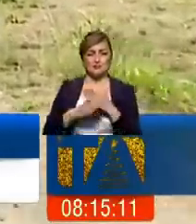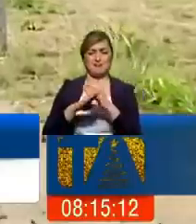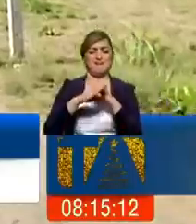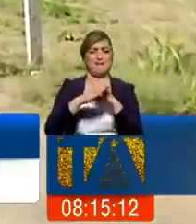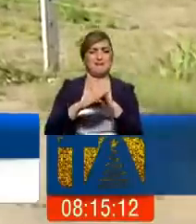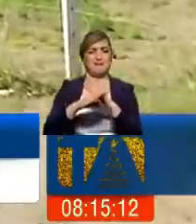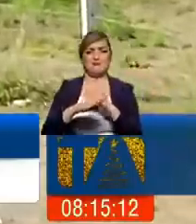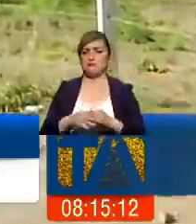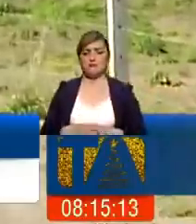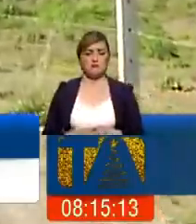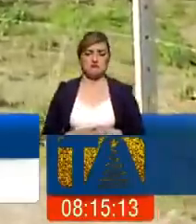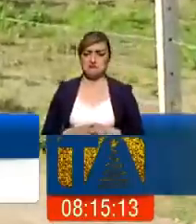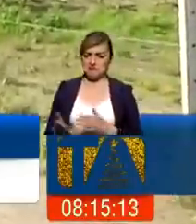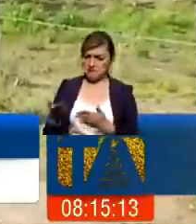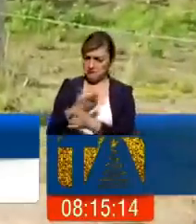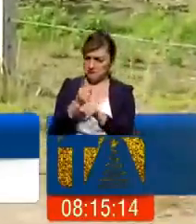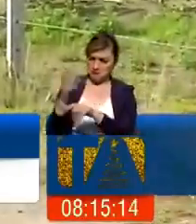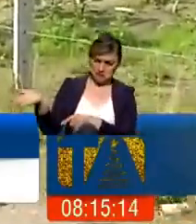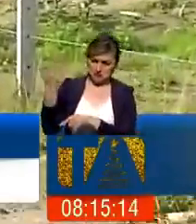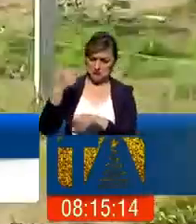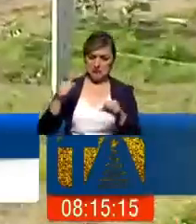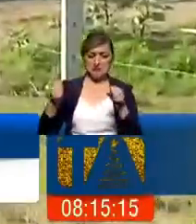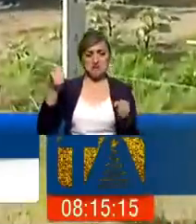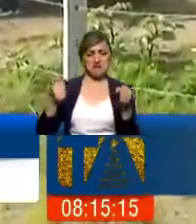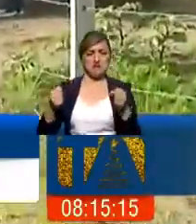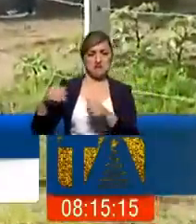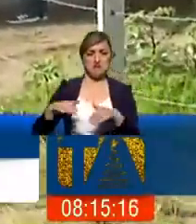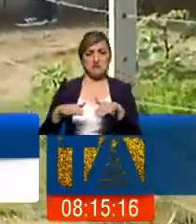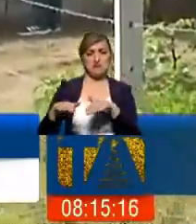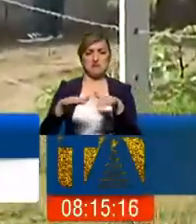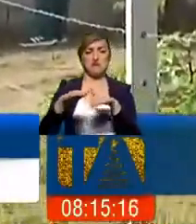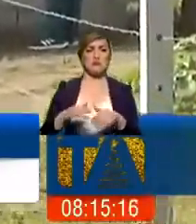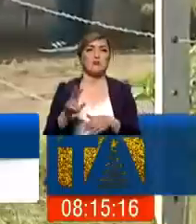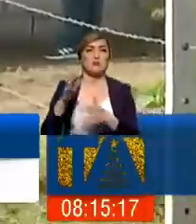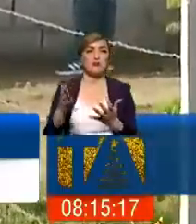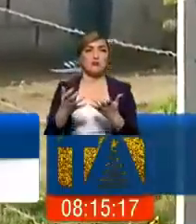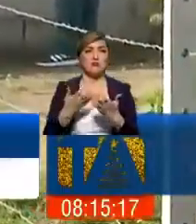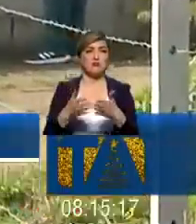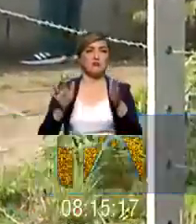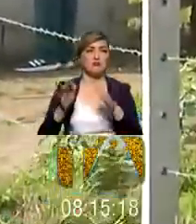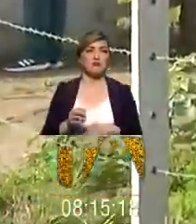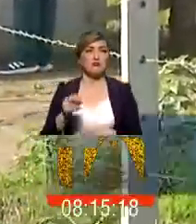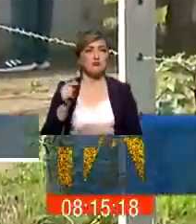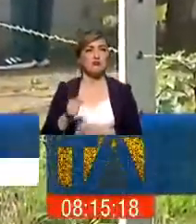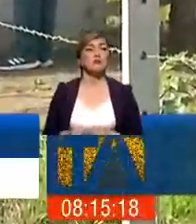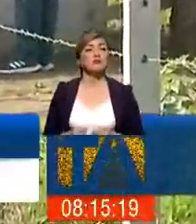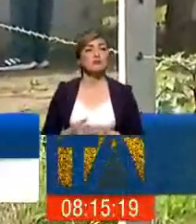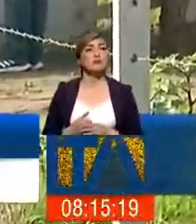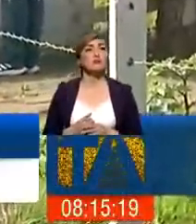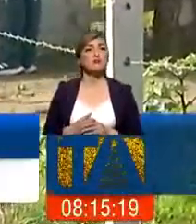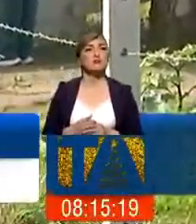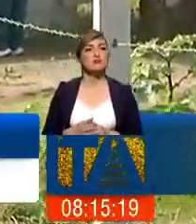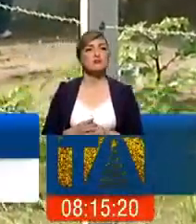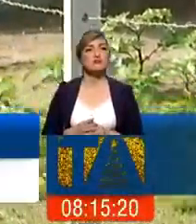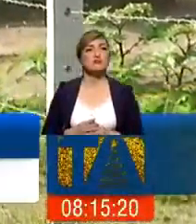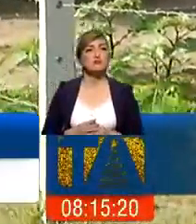impidiendo este trazado vial. Queremos que realmente se aperture y la exigencia lo más antes posible. Perfecto.